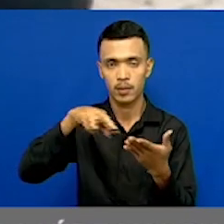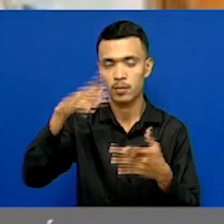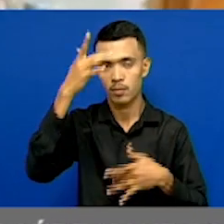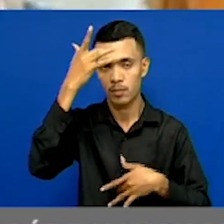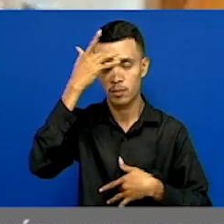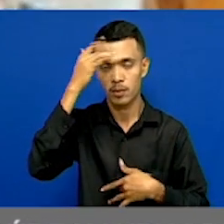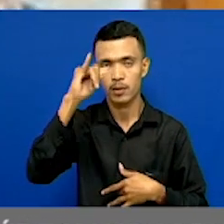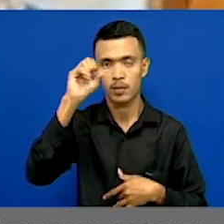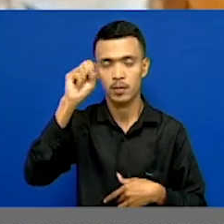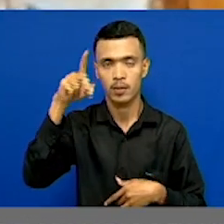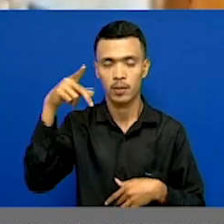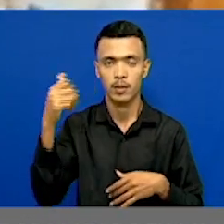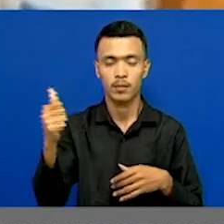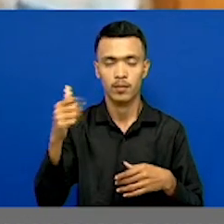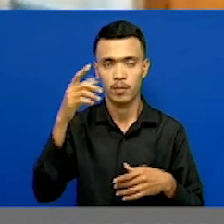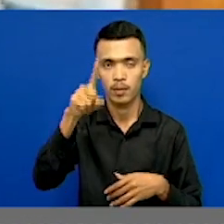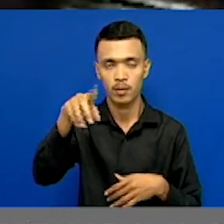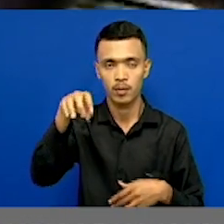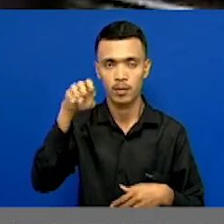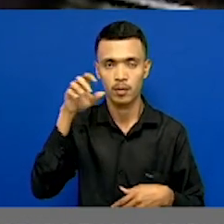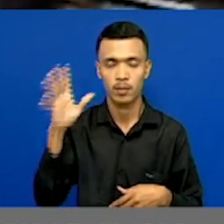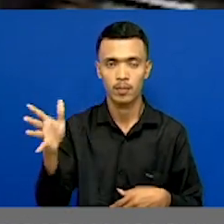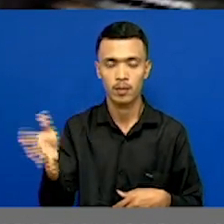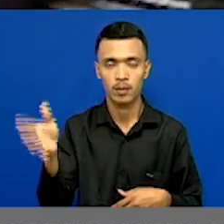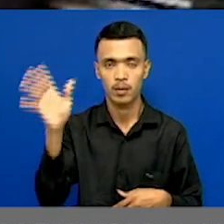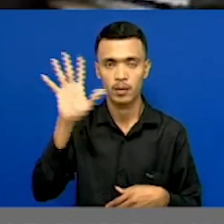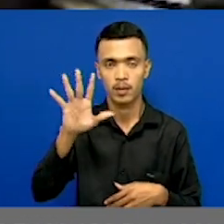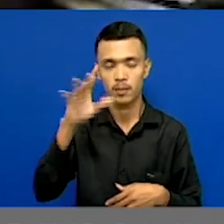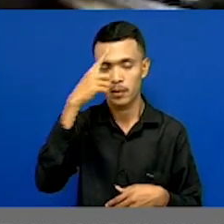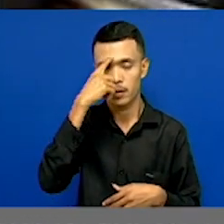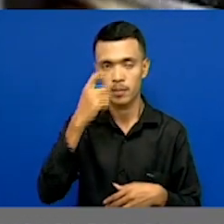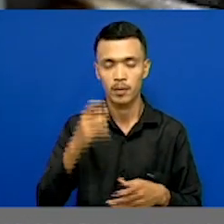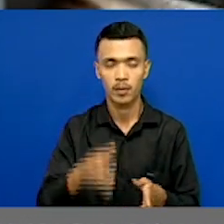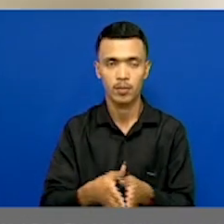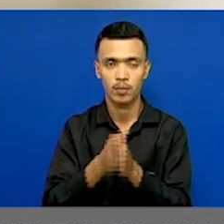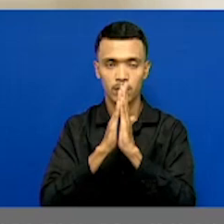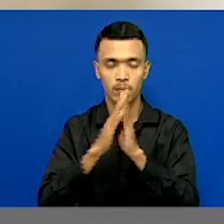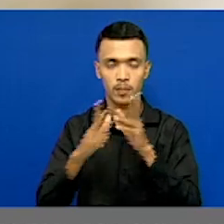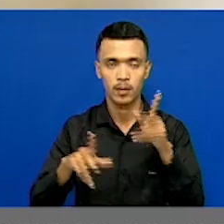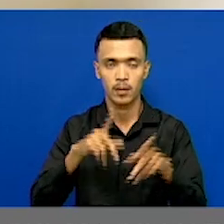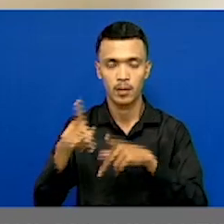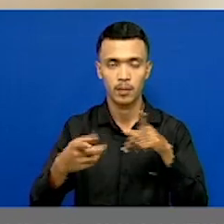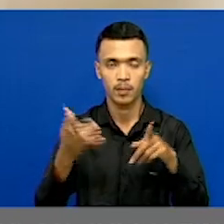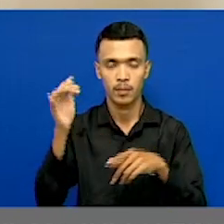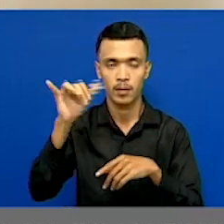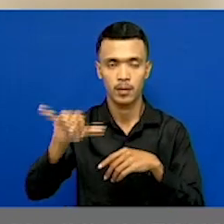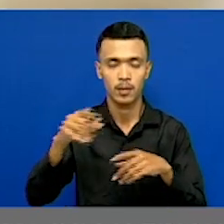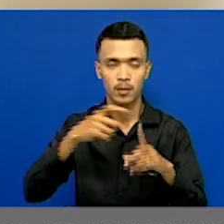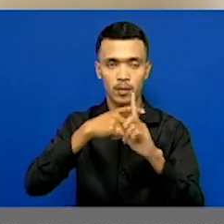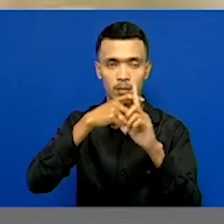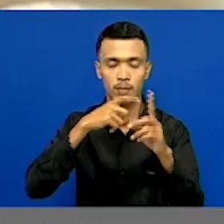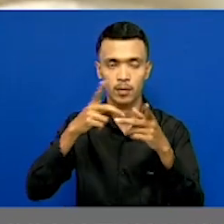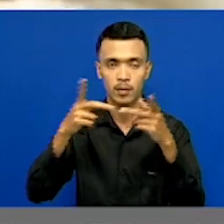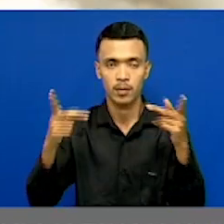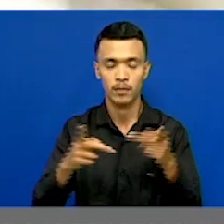tamba o total paciente a tosse ida limanolo resin lima. Tambane, husi basida dan sira, a to halo prevenção, li husi mantém